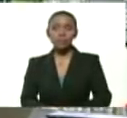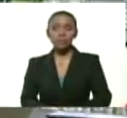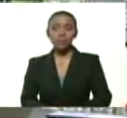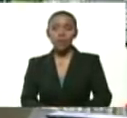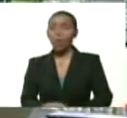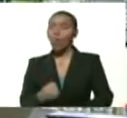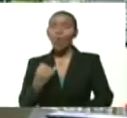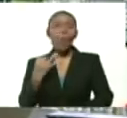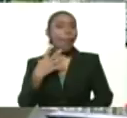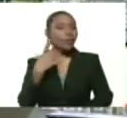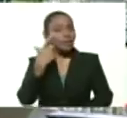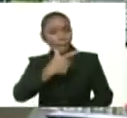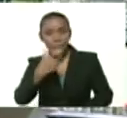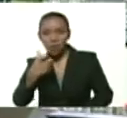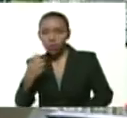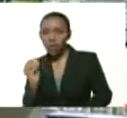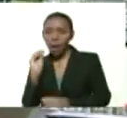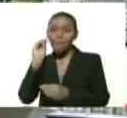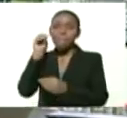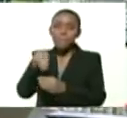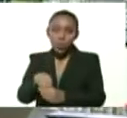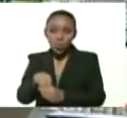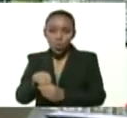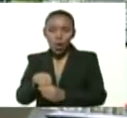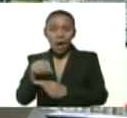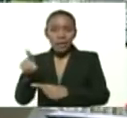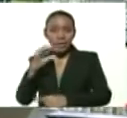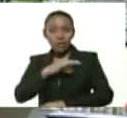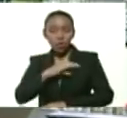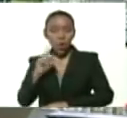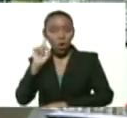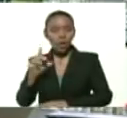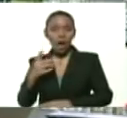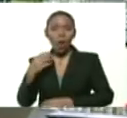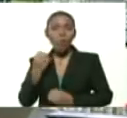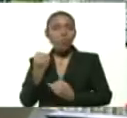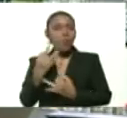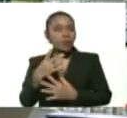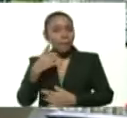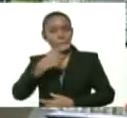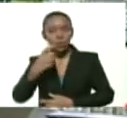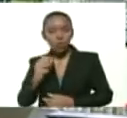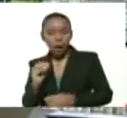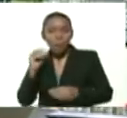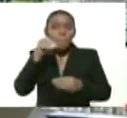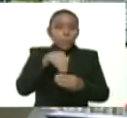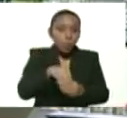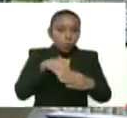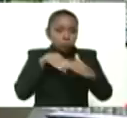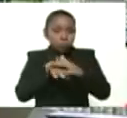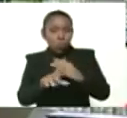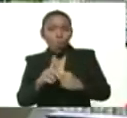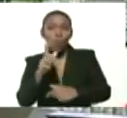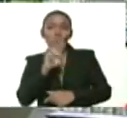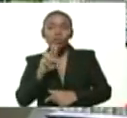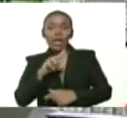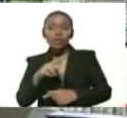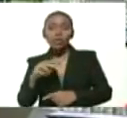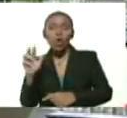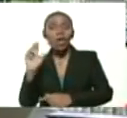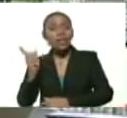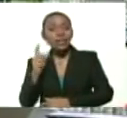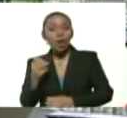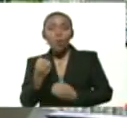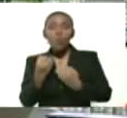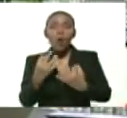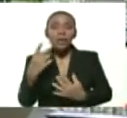¿Cuántas personas montó este señor en el taxi? ¿A cuántas personas montó este señor en el taxi? ¿Por cuántos puntos de Caracas se